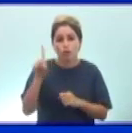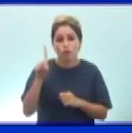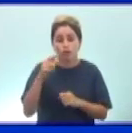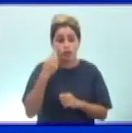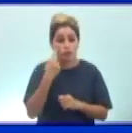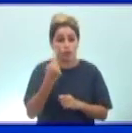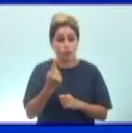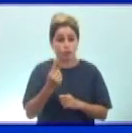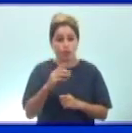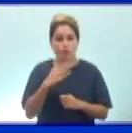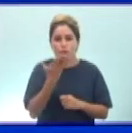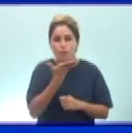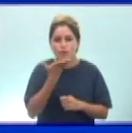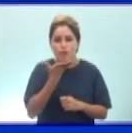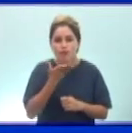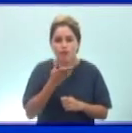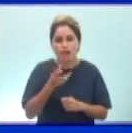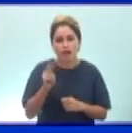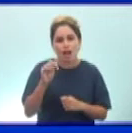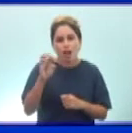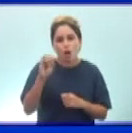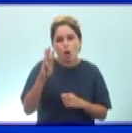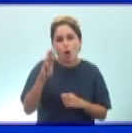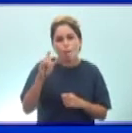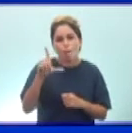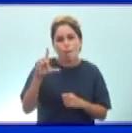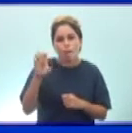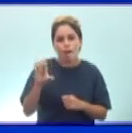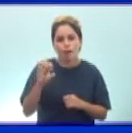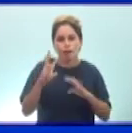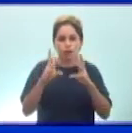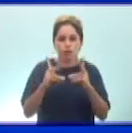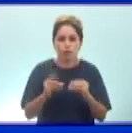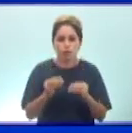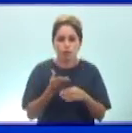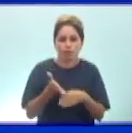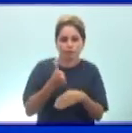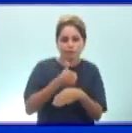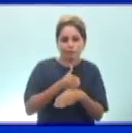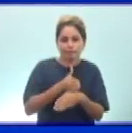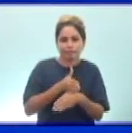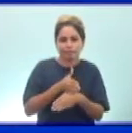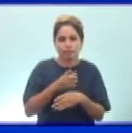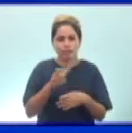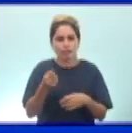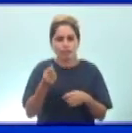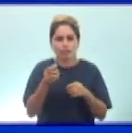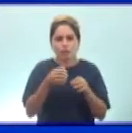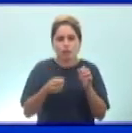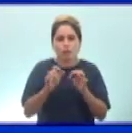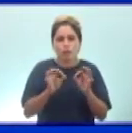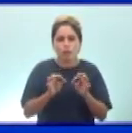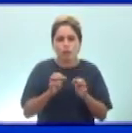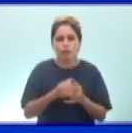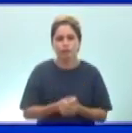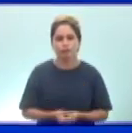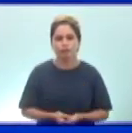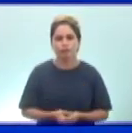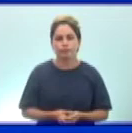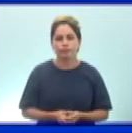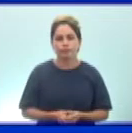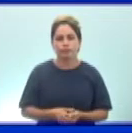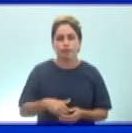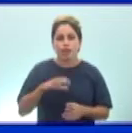noble que antecede en número atómico a el sodio. Sería el gas noble que presenta el número atómico